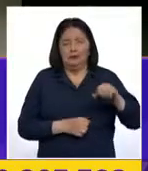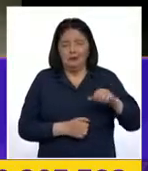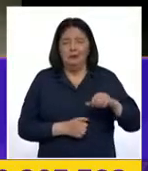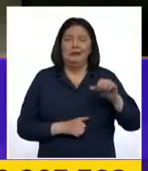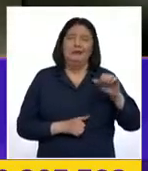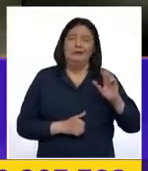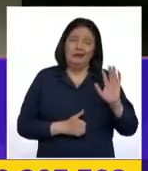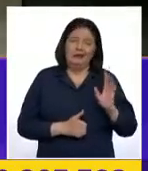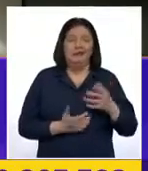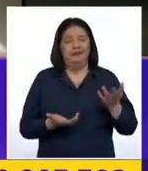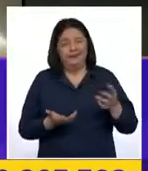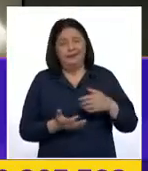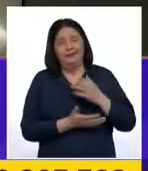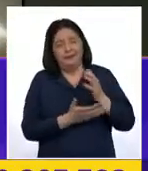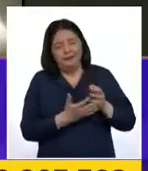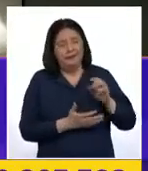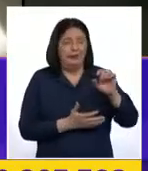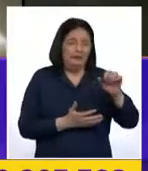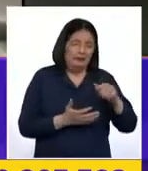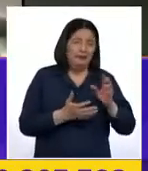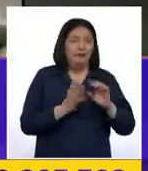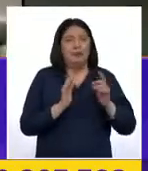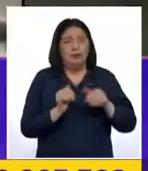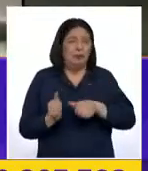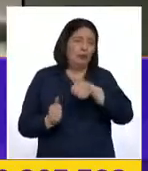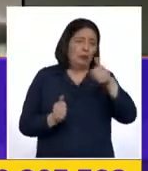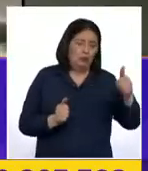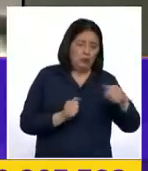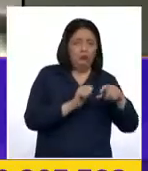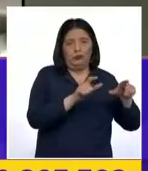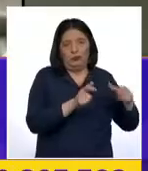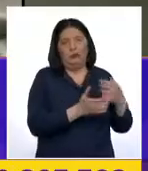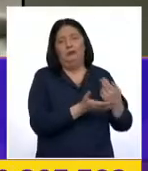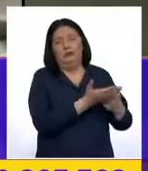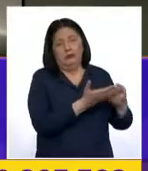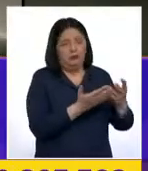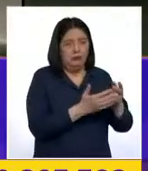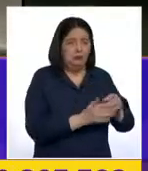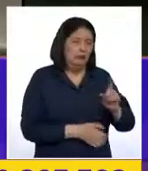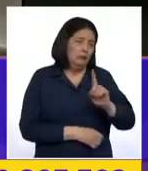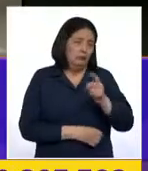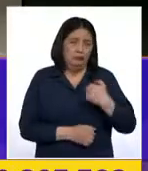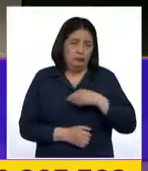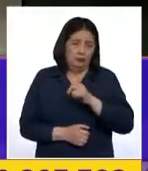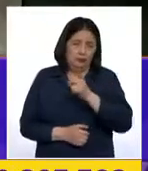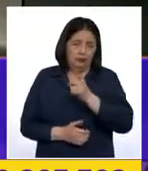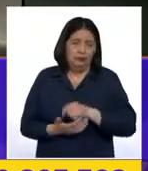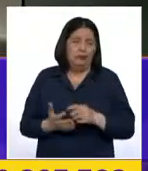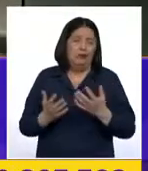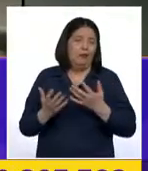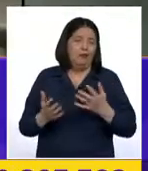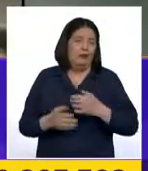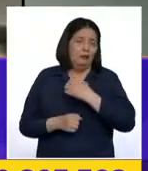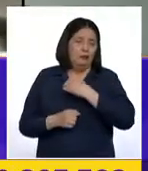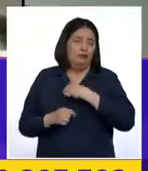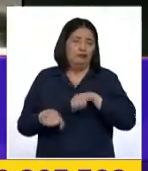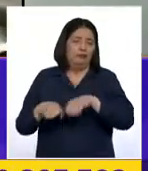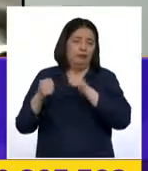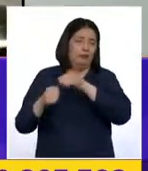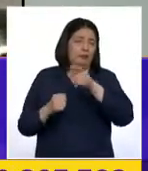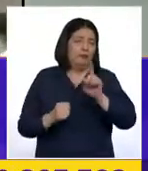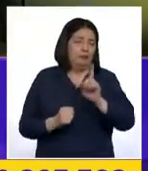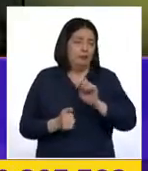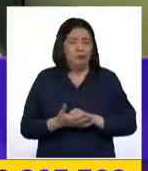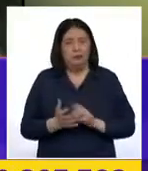cuestionamientos, temas de peaje, pero eso tiene otra instancia donde se debe discutir. No debemos caer en actos vandálicos. Que finalmente esto tendrá